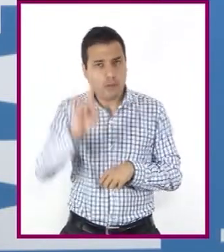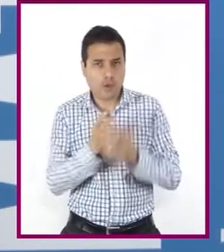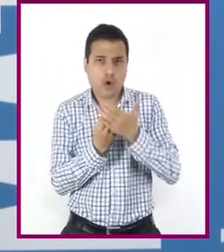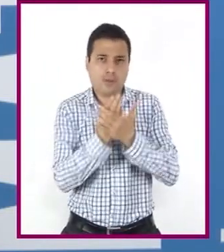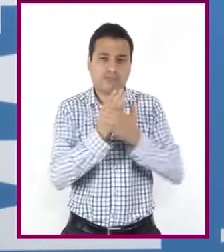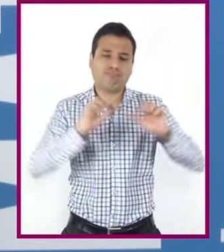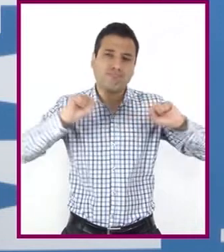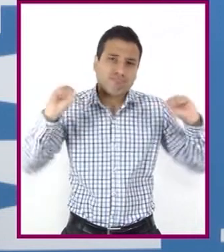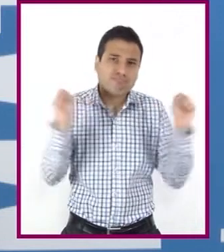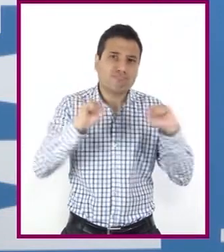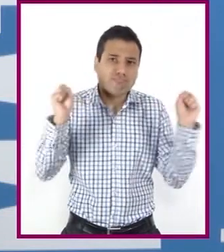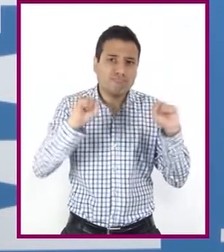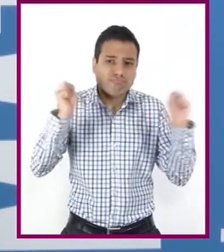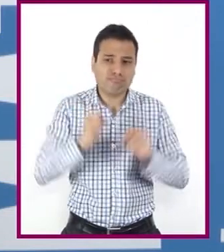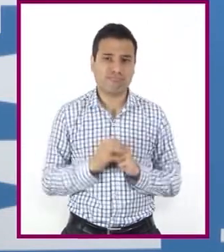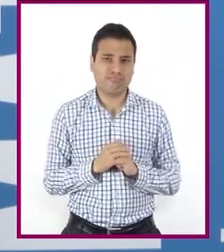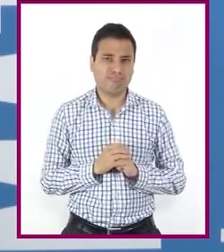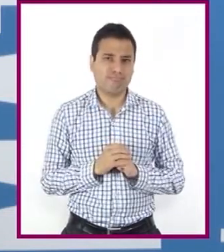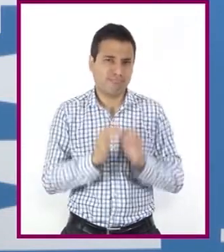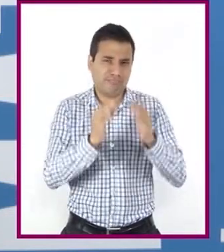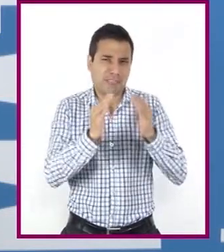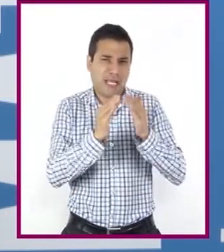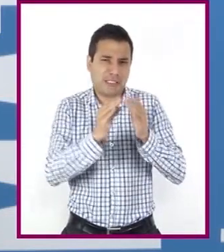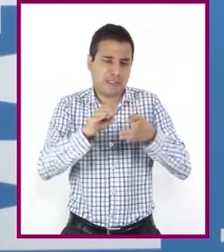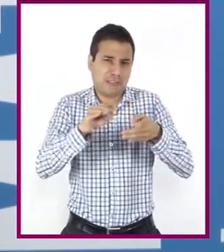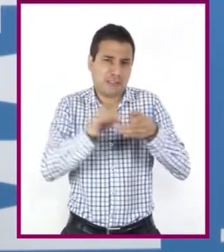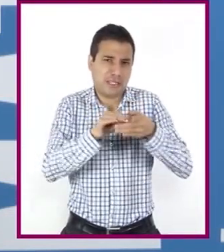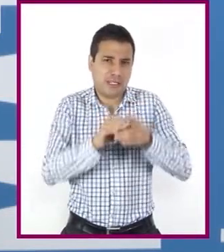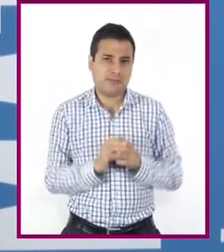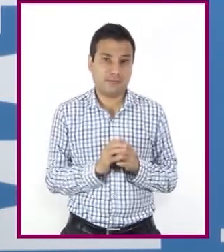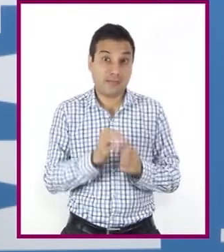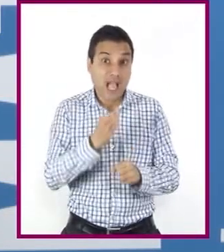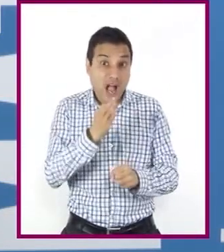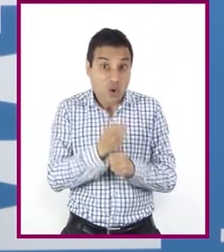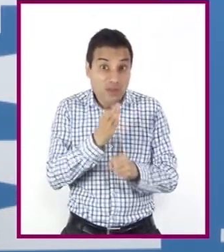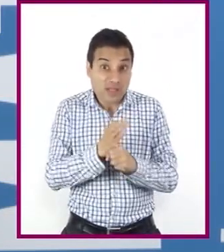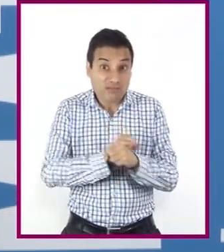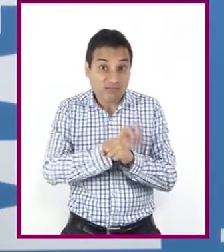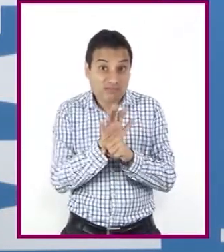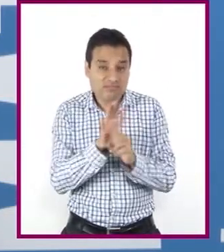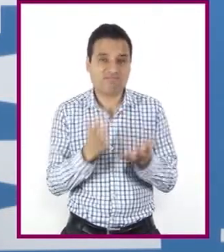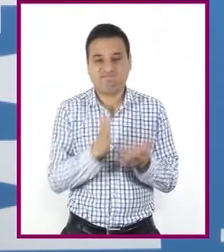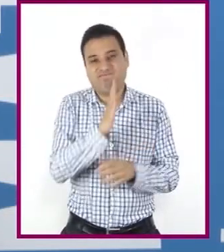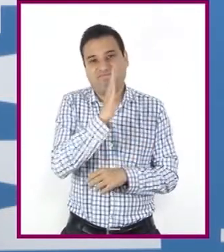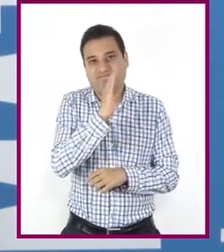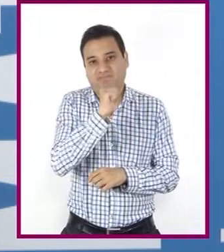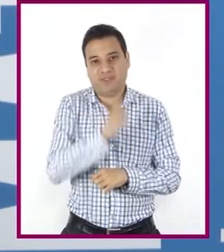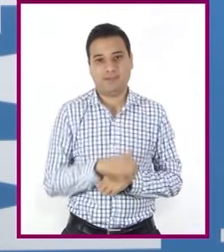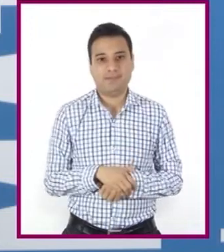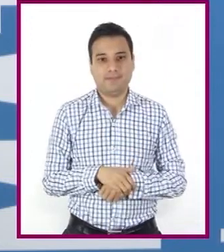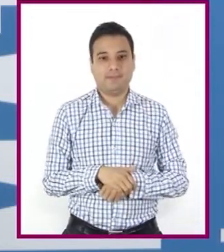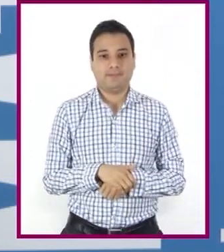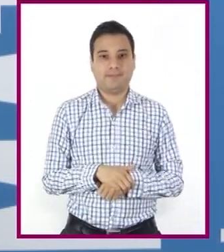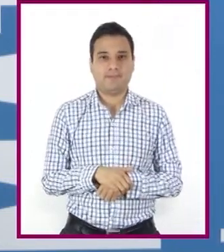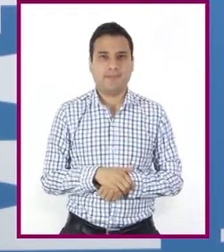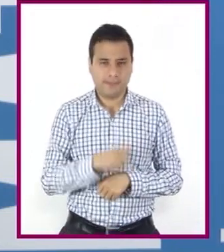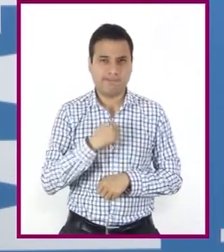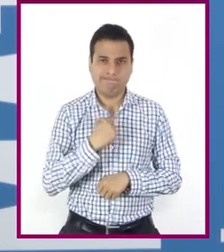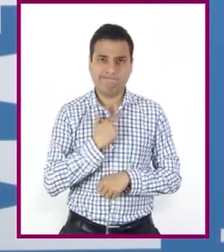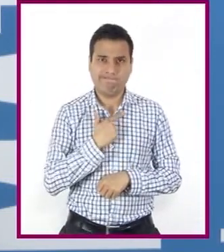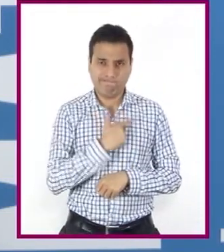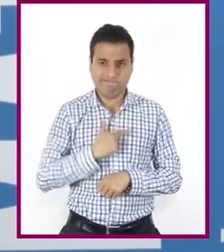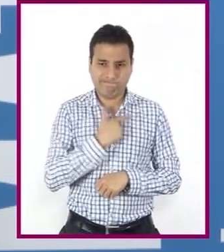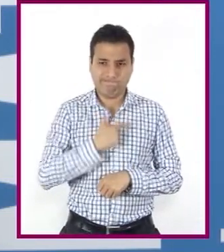correr a un deportivo, cercano a mi domicilio. Por las circunstancias actuales ya no me ha sido posible hacerlo, pero me agrada bastante correr